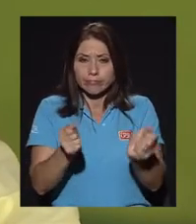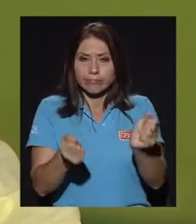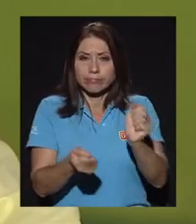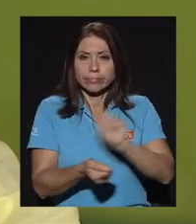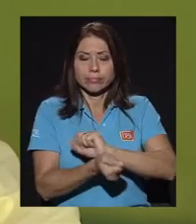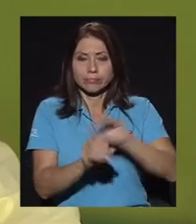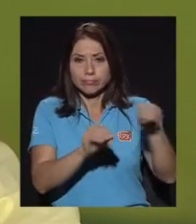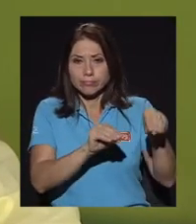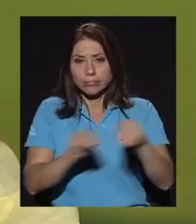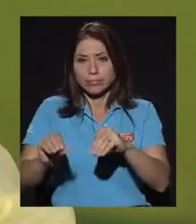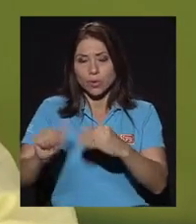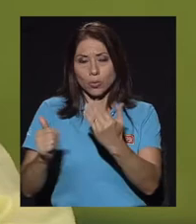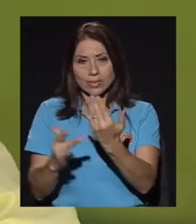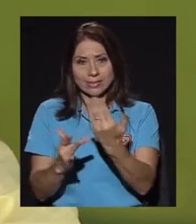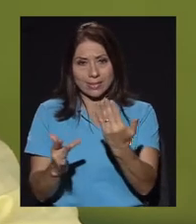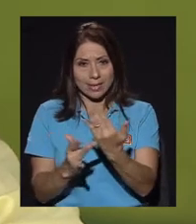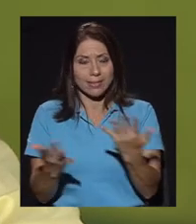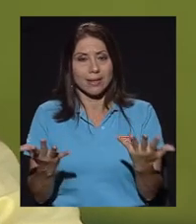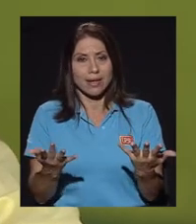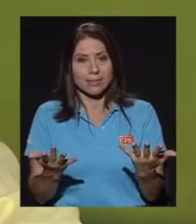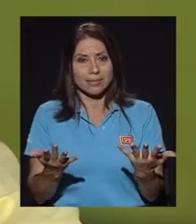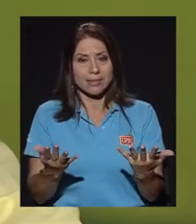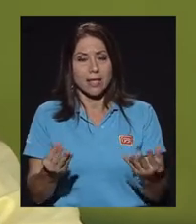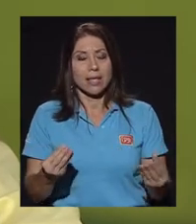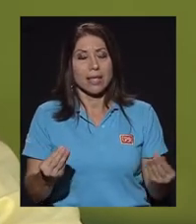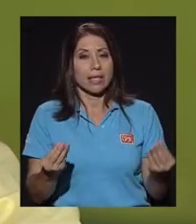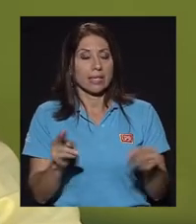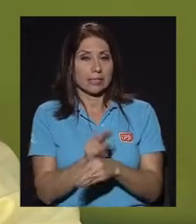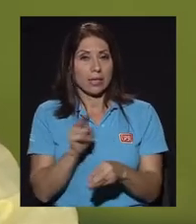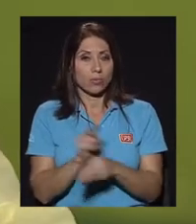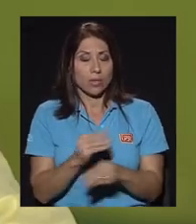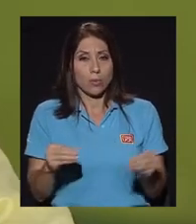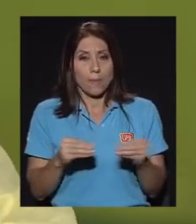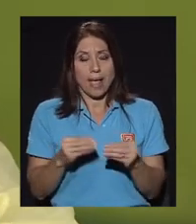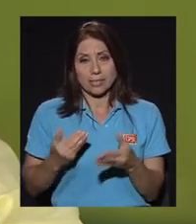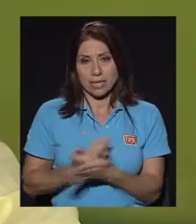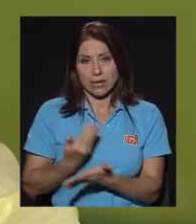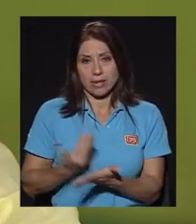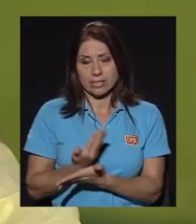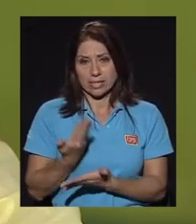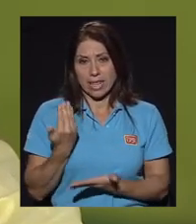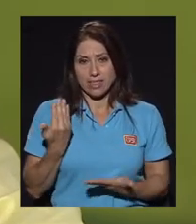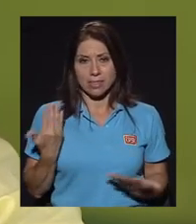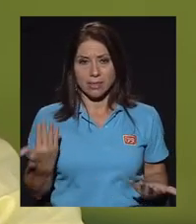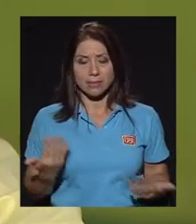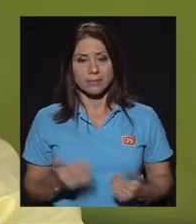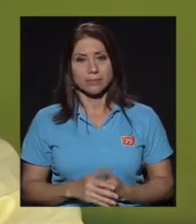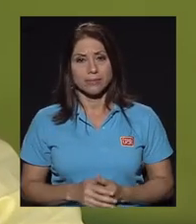y tecnologías que se están más frecuentes, más recientes.